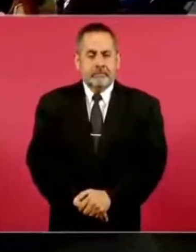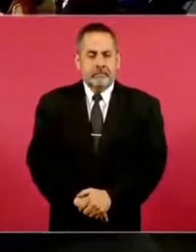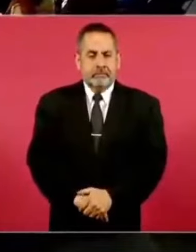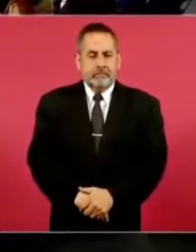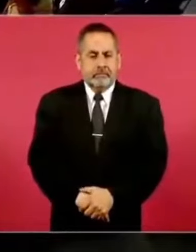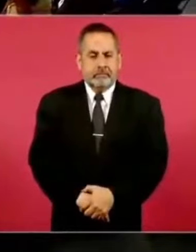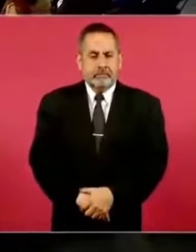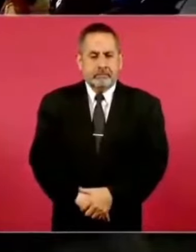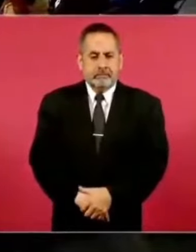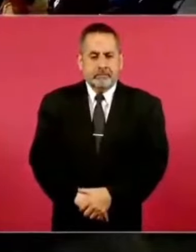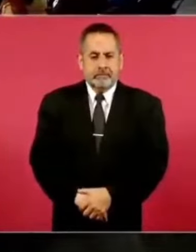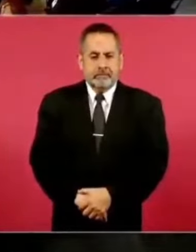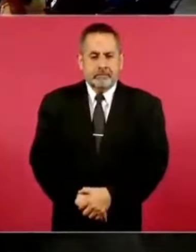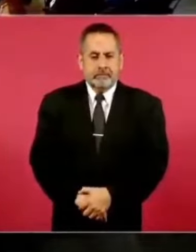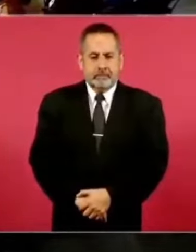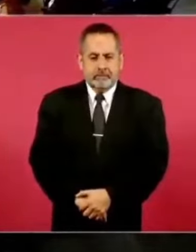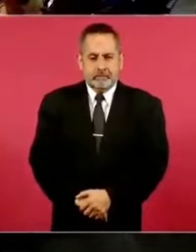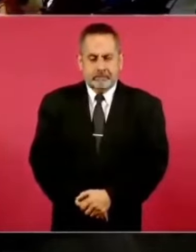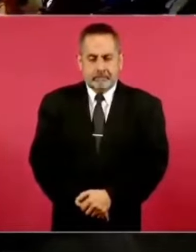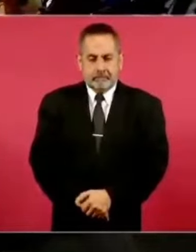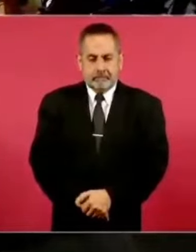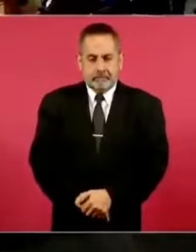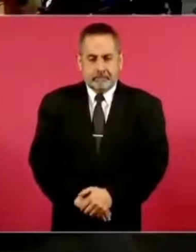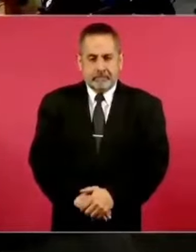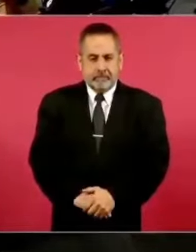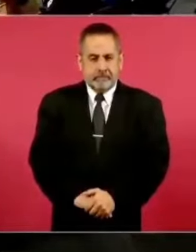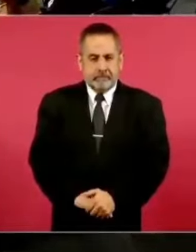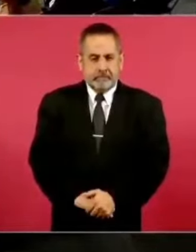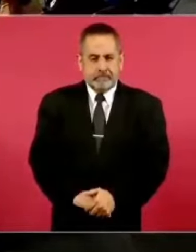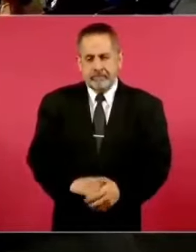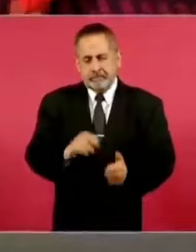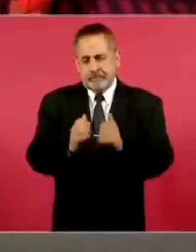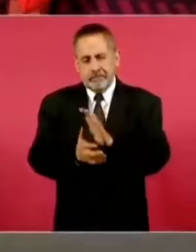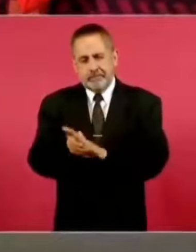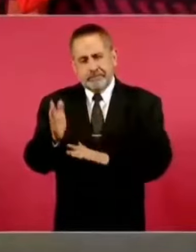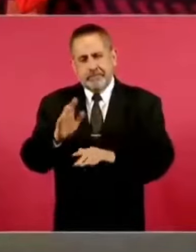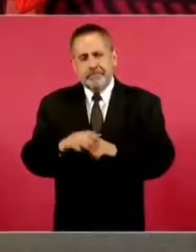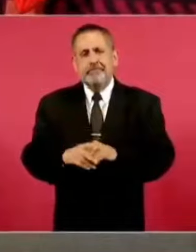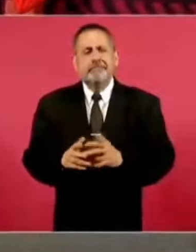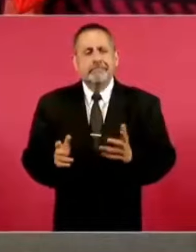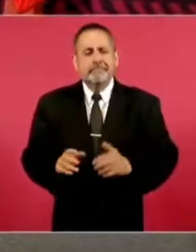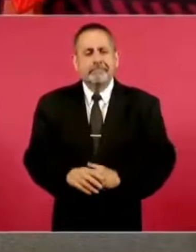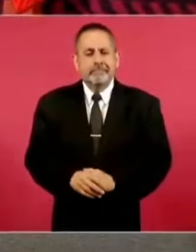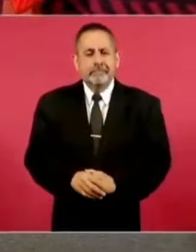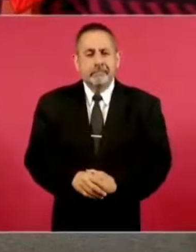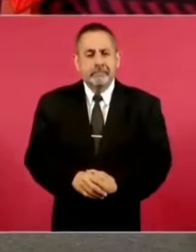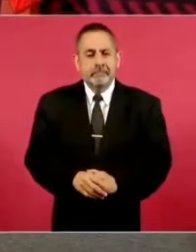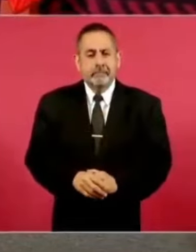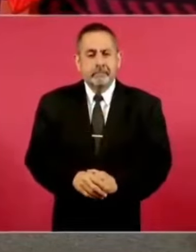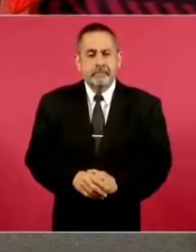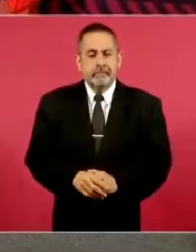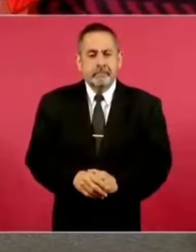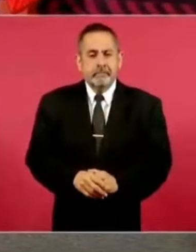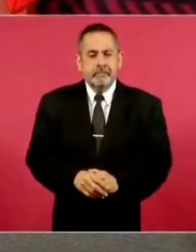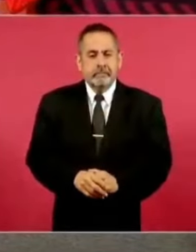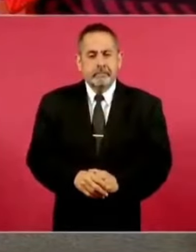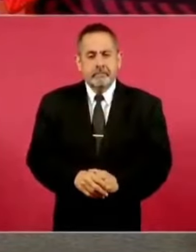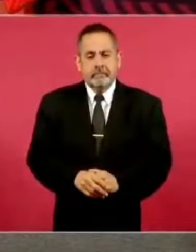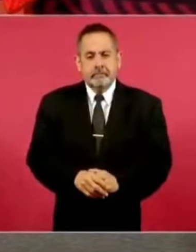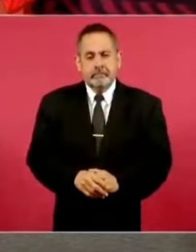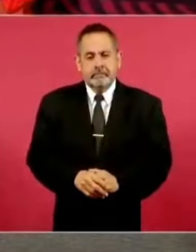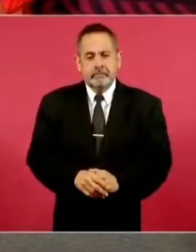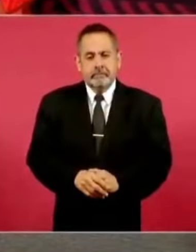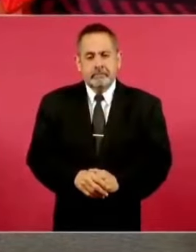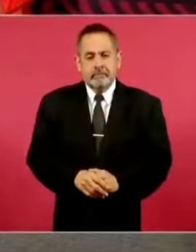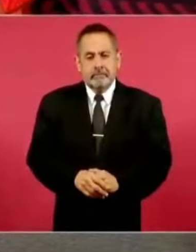de béisbol, presidente. Tenis. Ya vamos, es que ¿A quién le va, a los naranjeros o a los